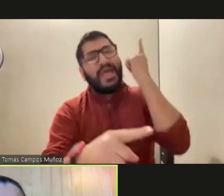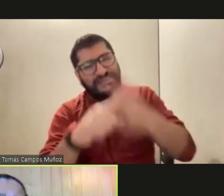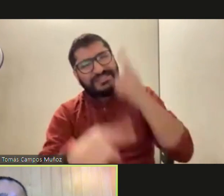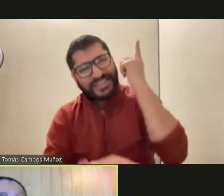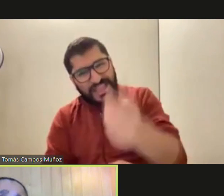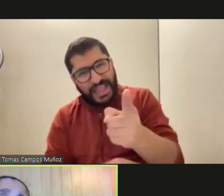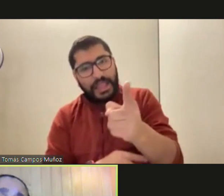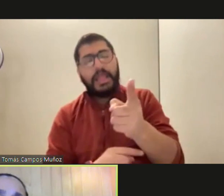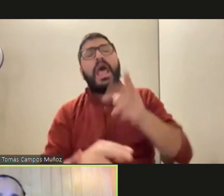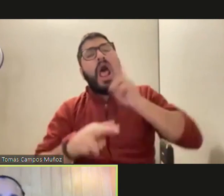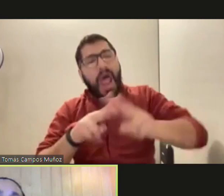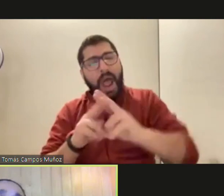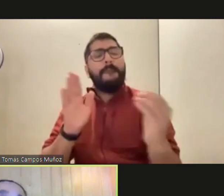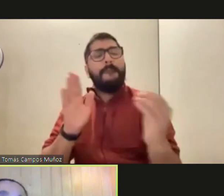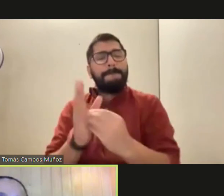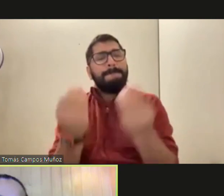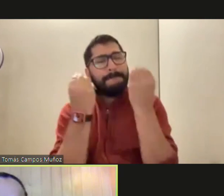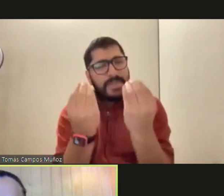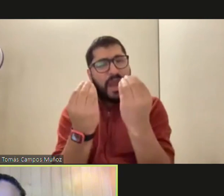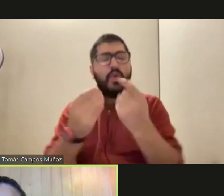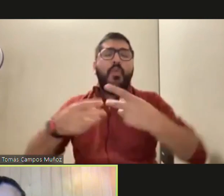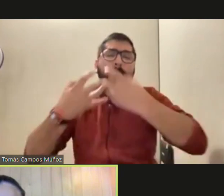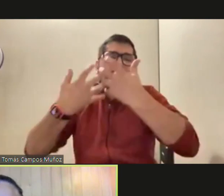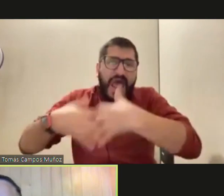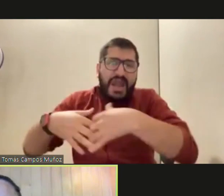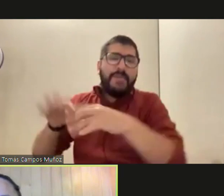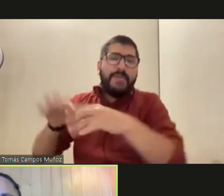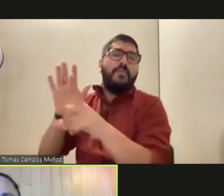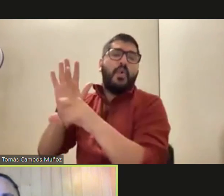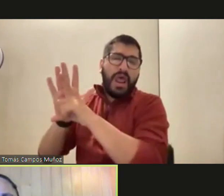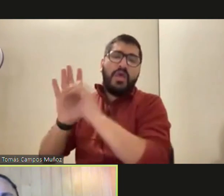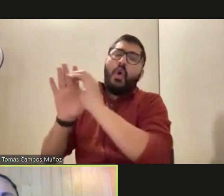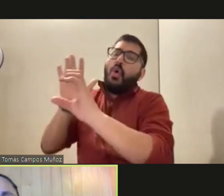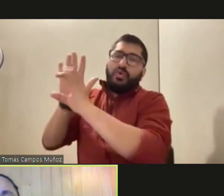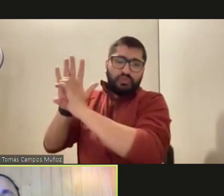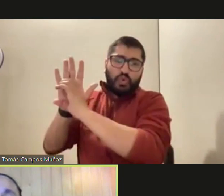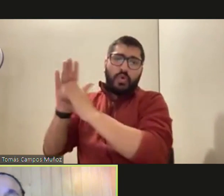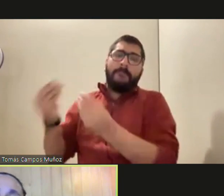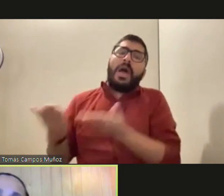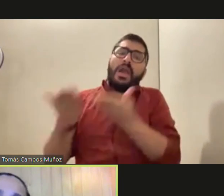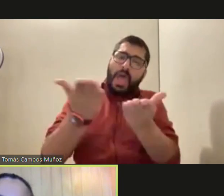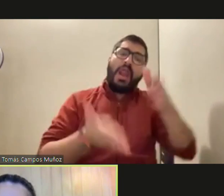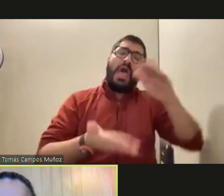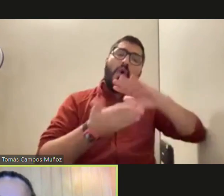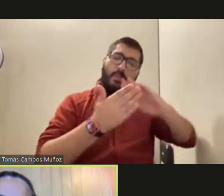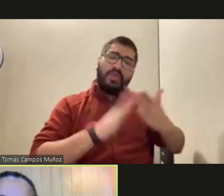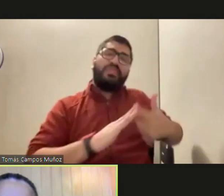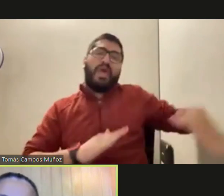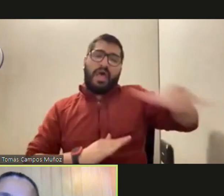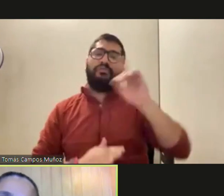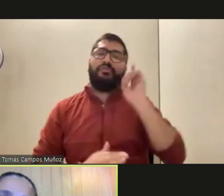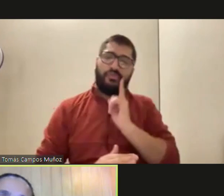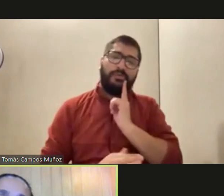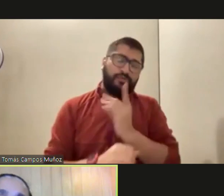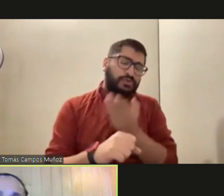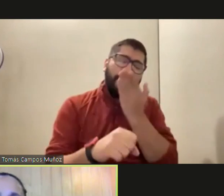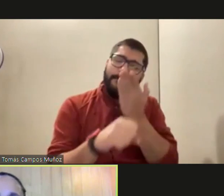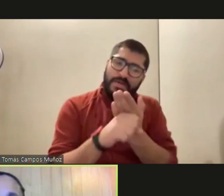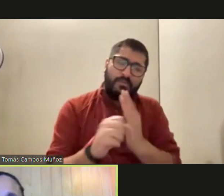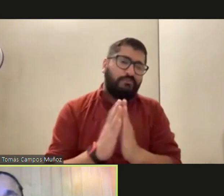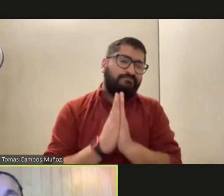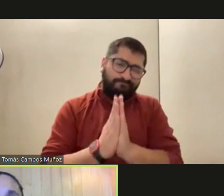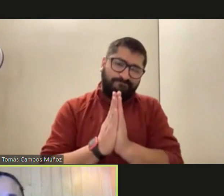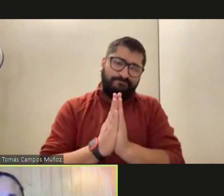trata de pedir como, por favor, no es un favor. Nosotros necesitamos que se incluya la lengua de señas